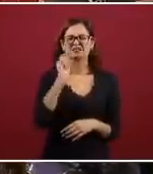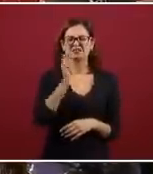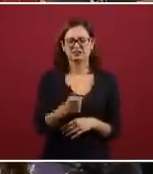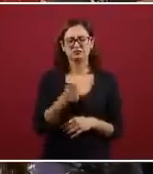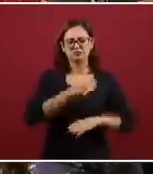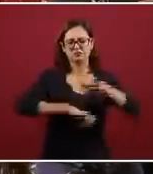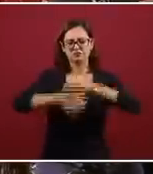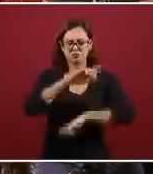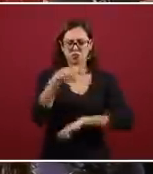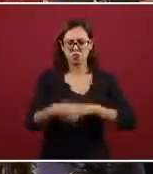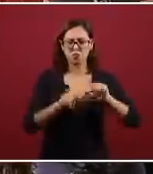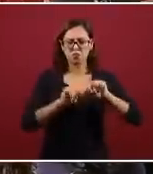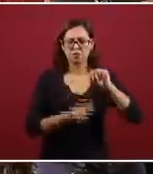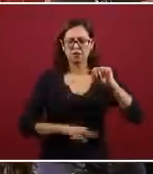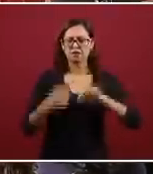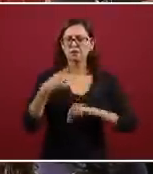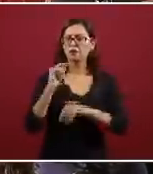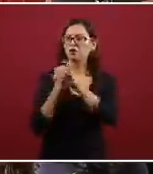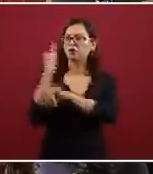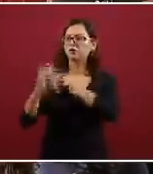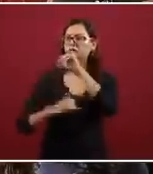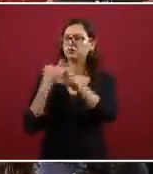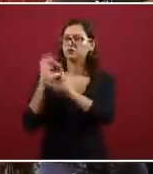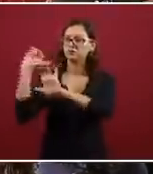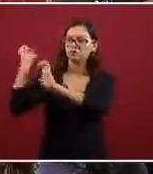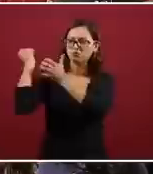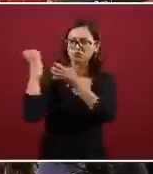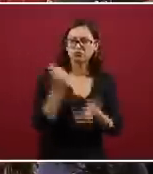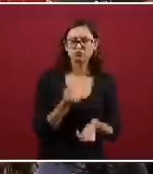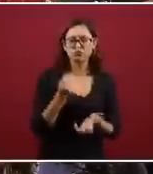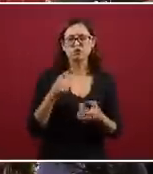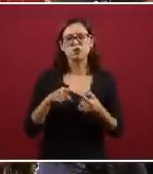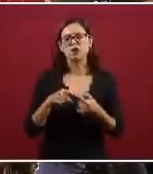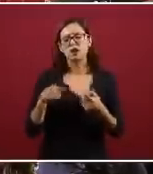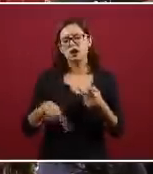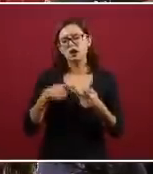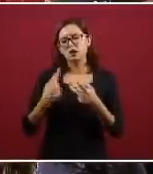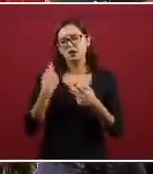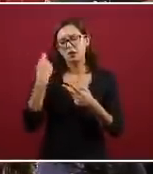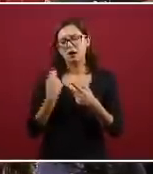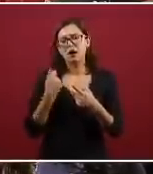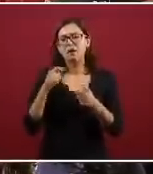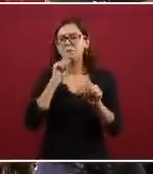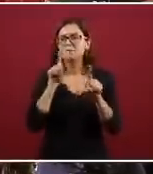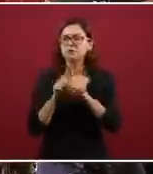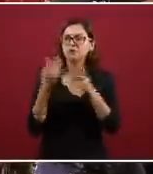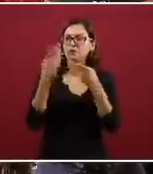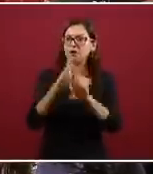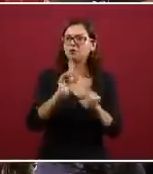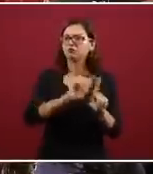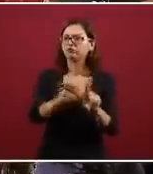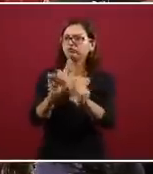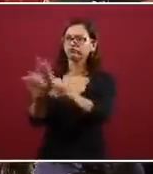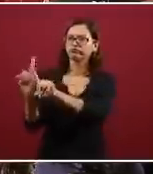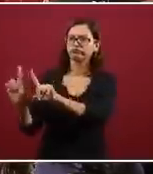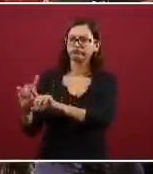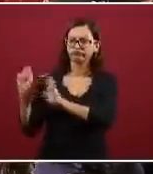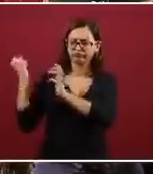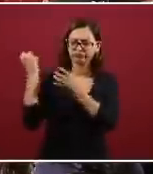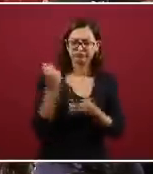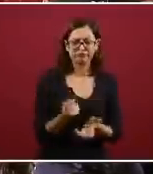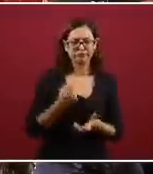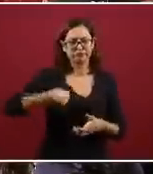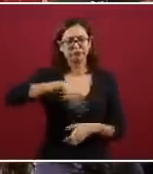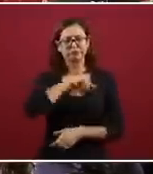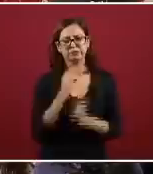como bien lo mencionó don Manuel, fondos de pensiones y al menos una docena de bancos de inversión para la construcción de los gasoductos que